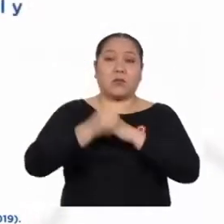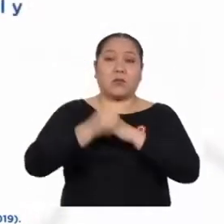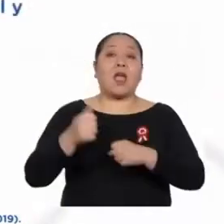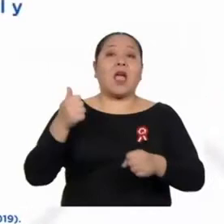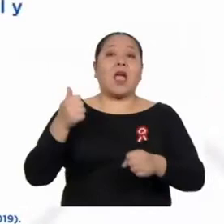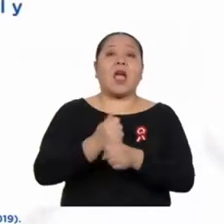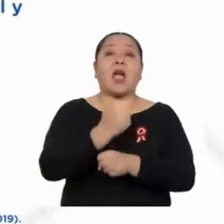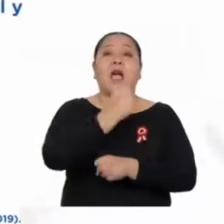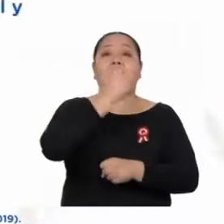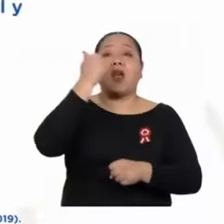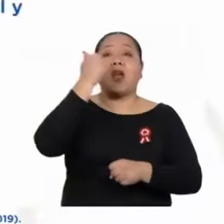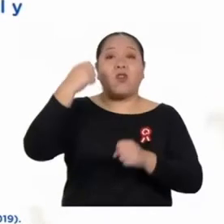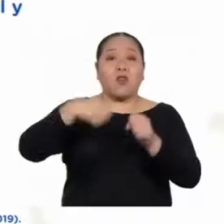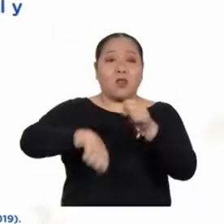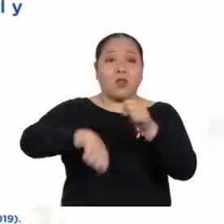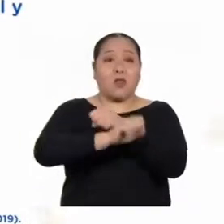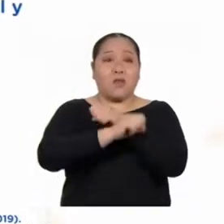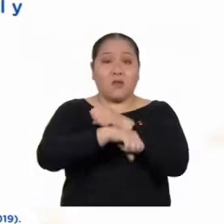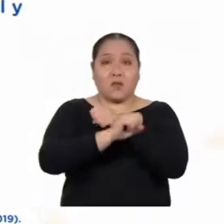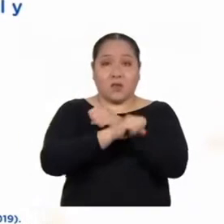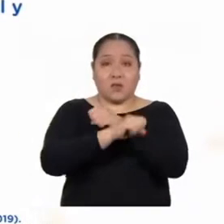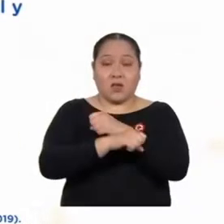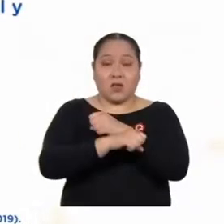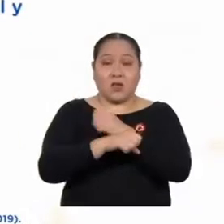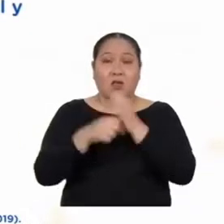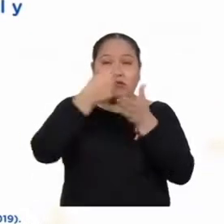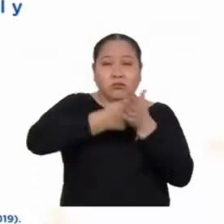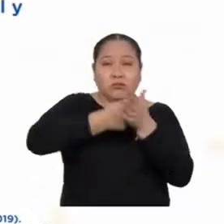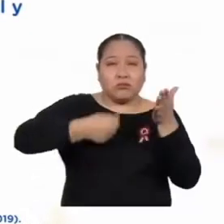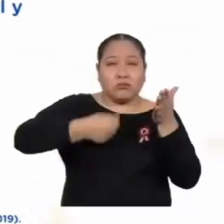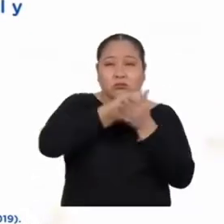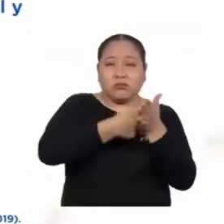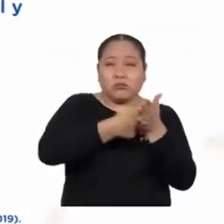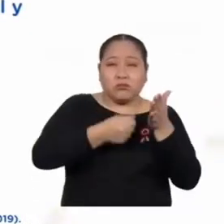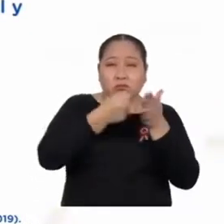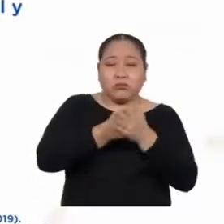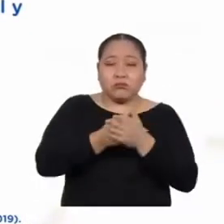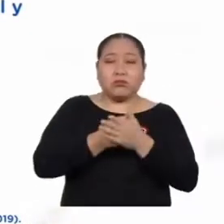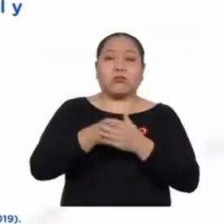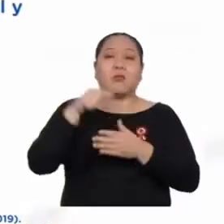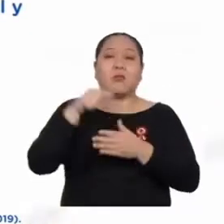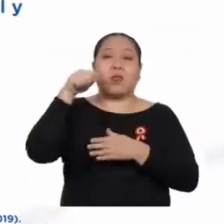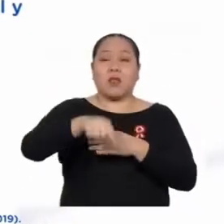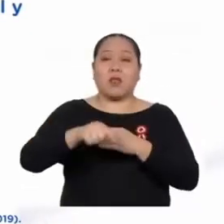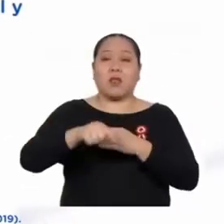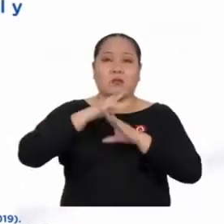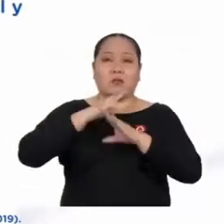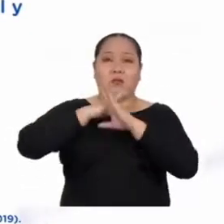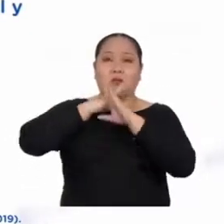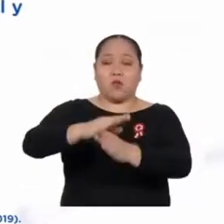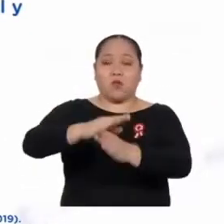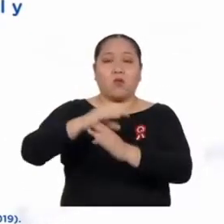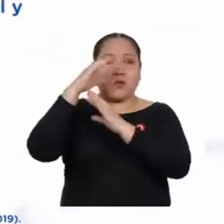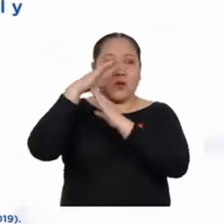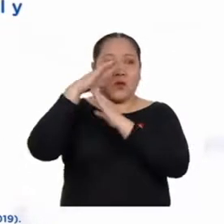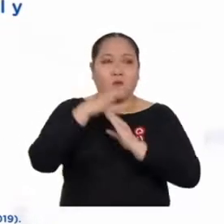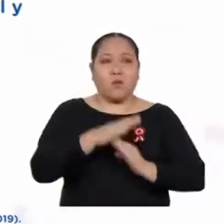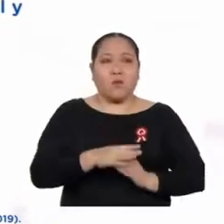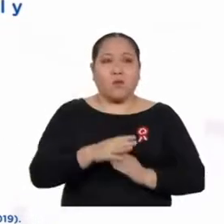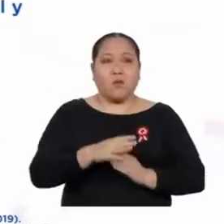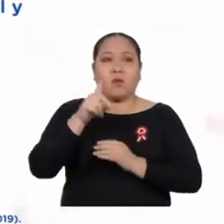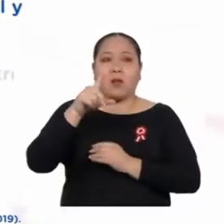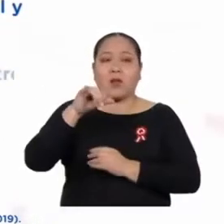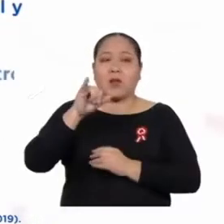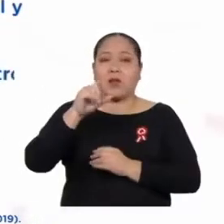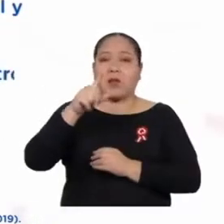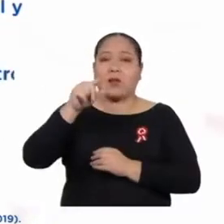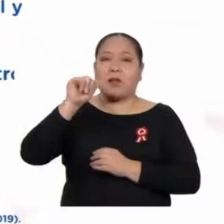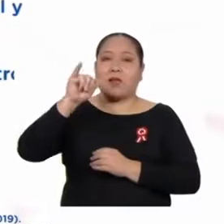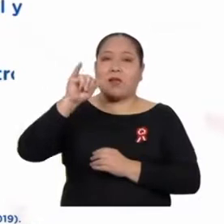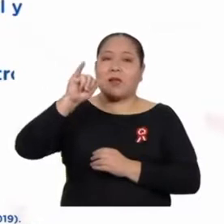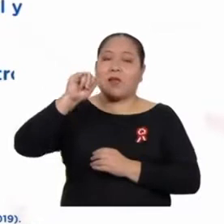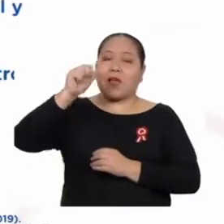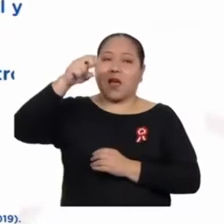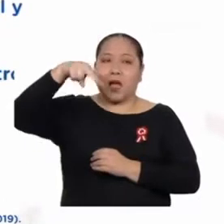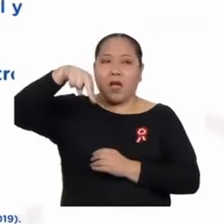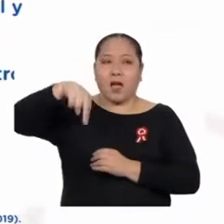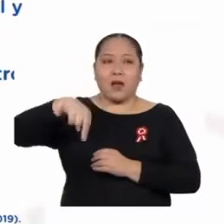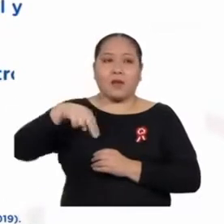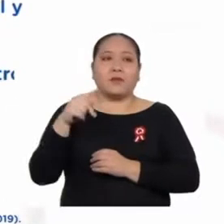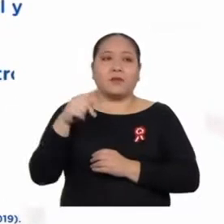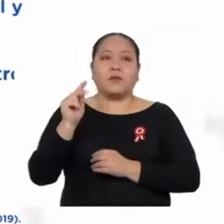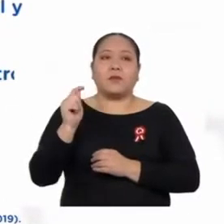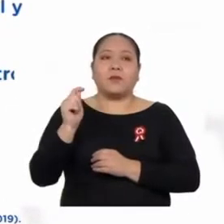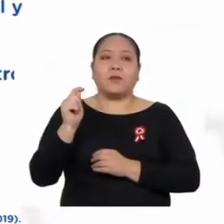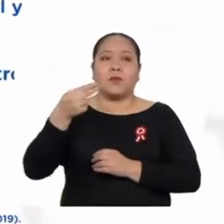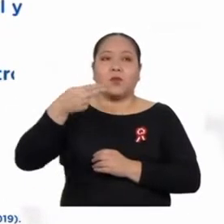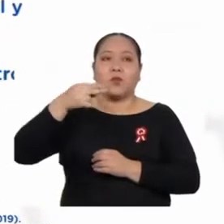y activista contra el racismo, Lilian Thuram. En una encuesta sobre discriminación racial realizada en nuestro